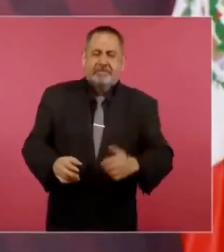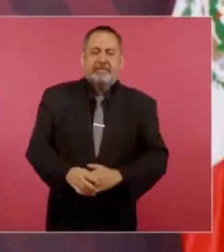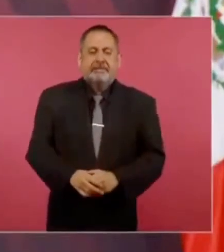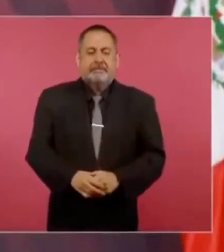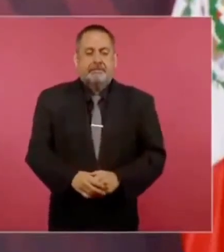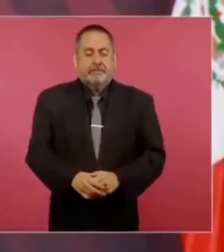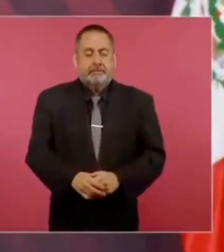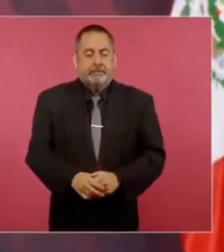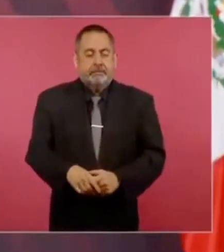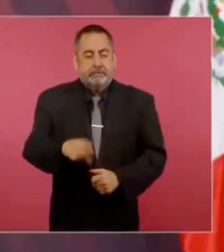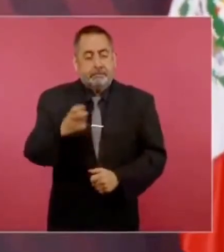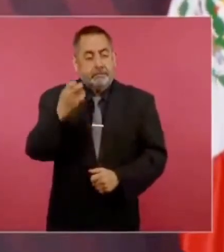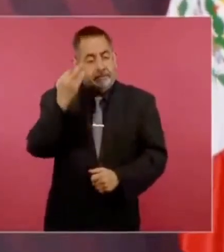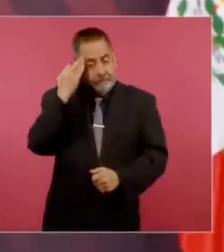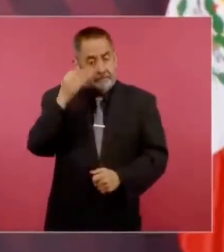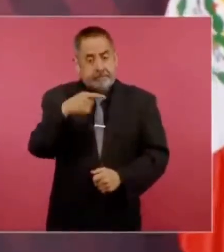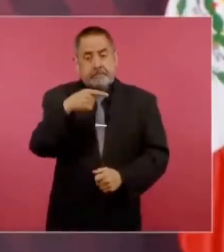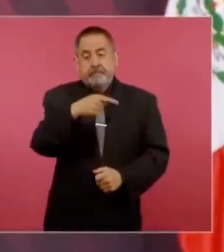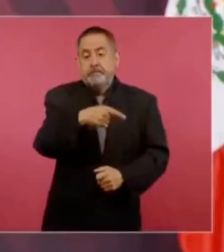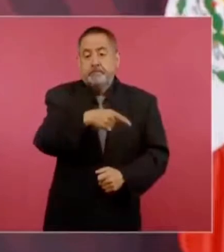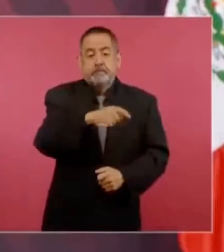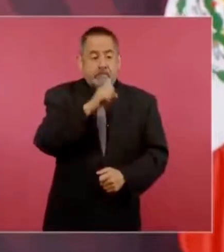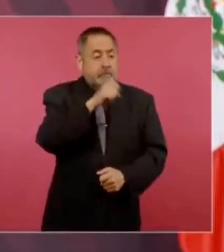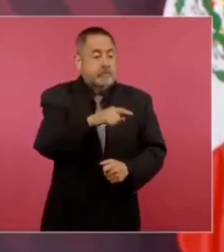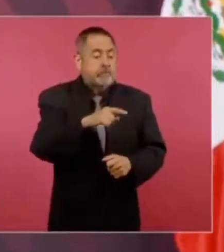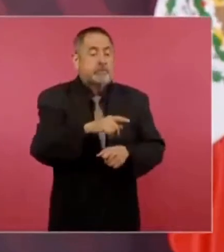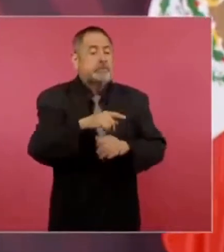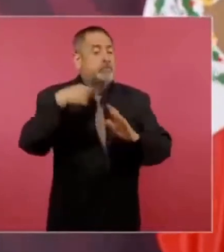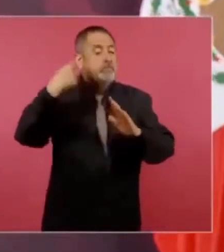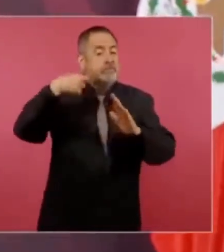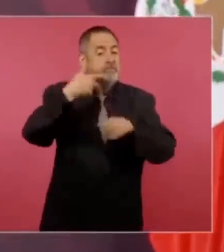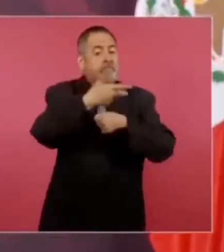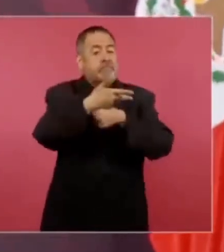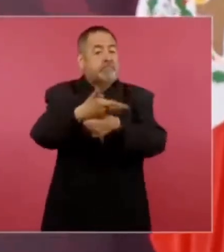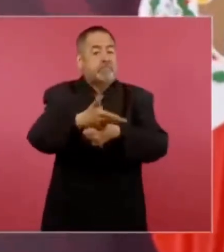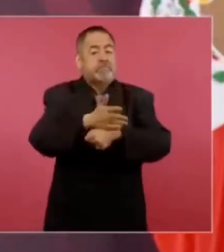Por entonces produjeron también una serie sobre el populismo,